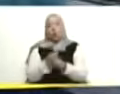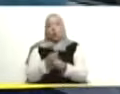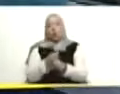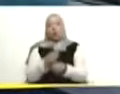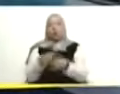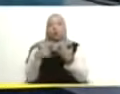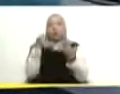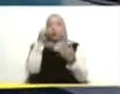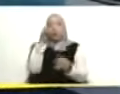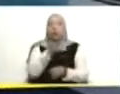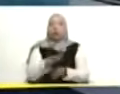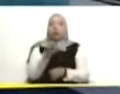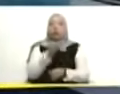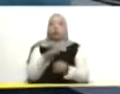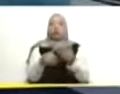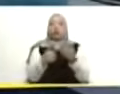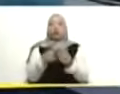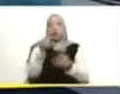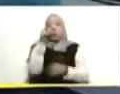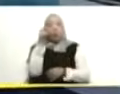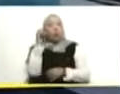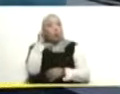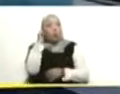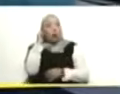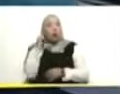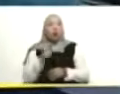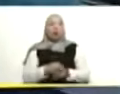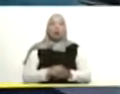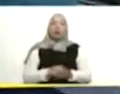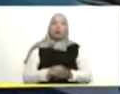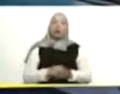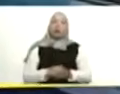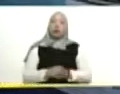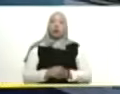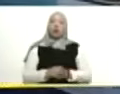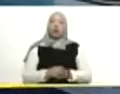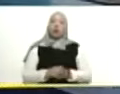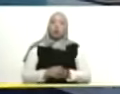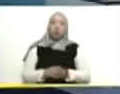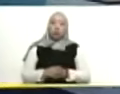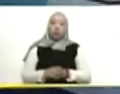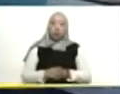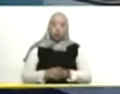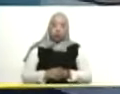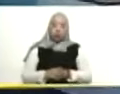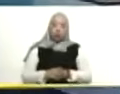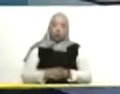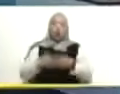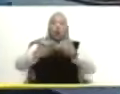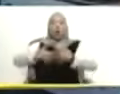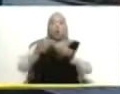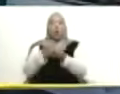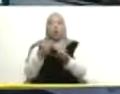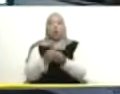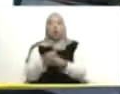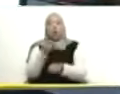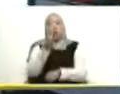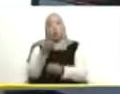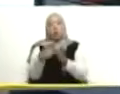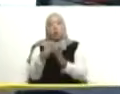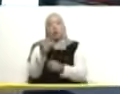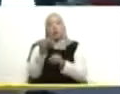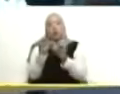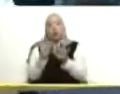forestal. Bueno, adelante, pues mujeres al poder. Así es, presidente. Maderas del Orinoco, como le dije, es una empresa que a partir del